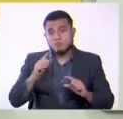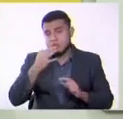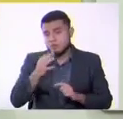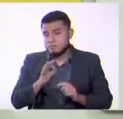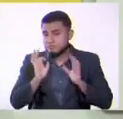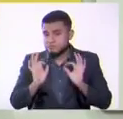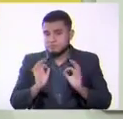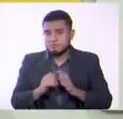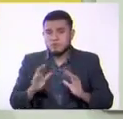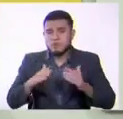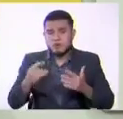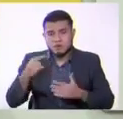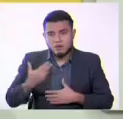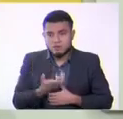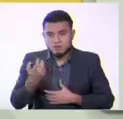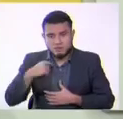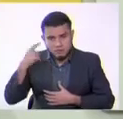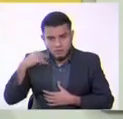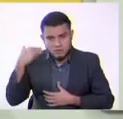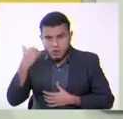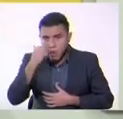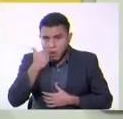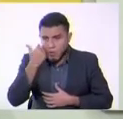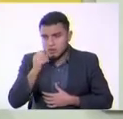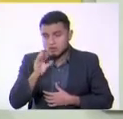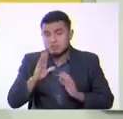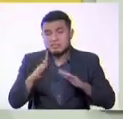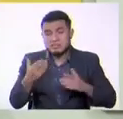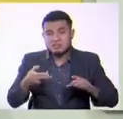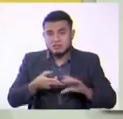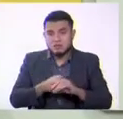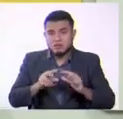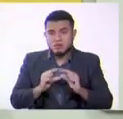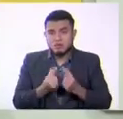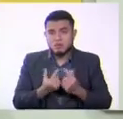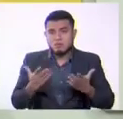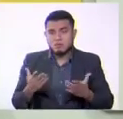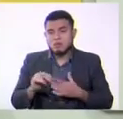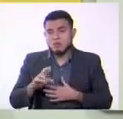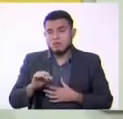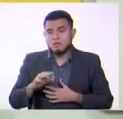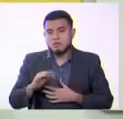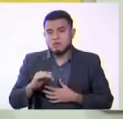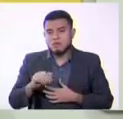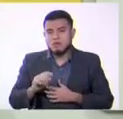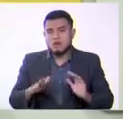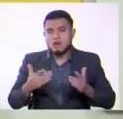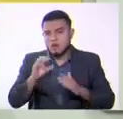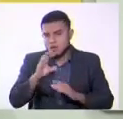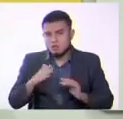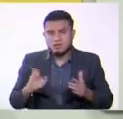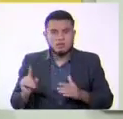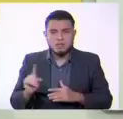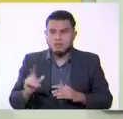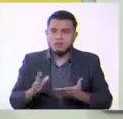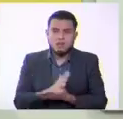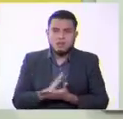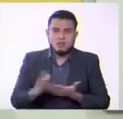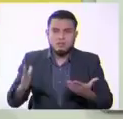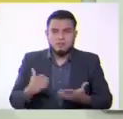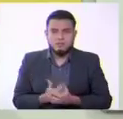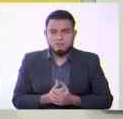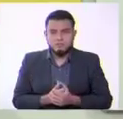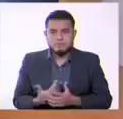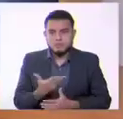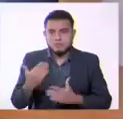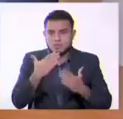digo, para los muchachos y las muchachas, decir que están dentro de un grupo de referencia a decir que no están en nada. Cuando hablamos